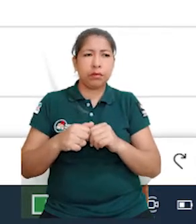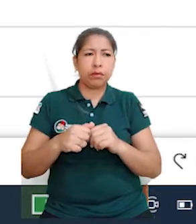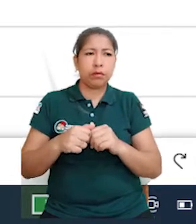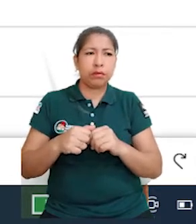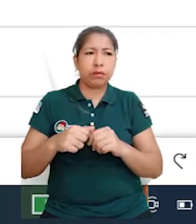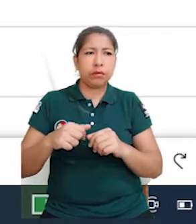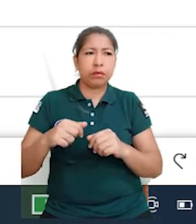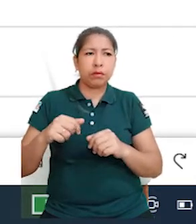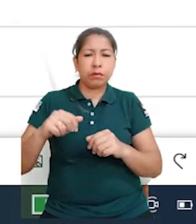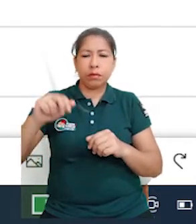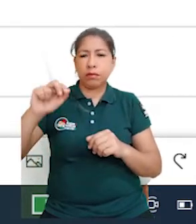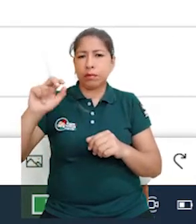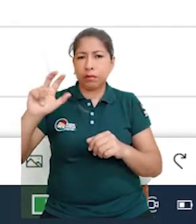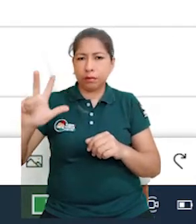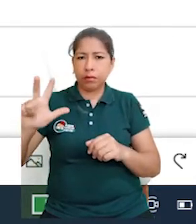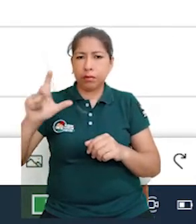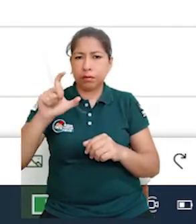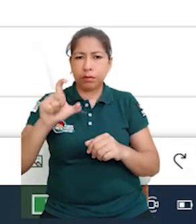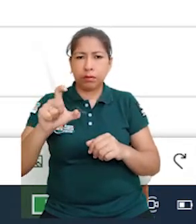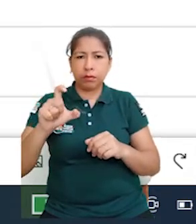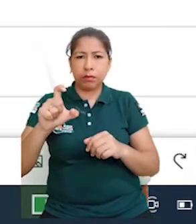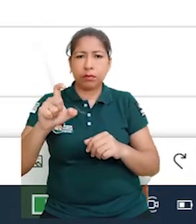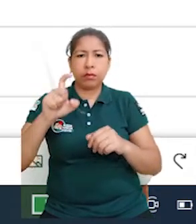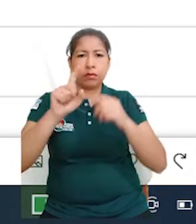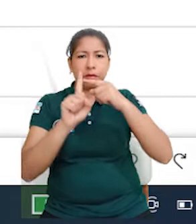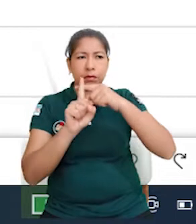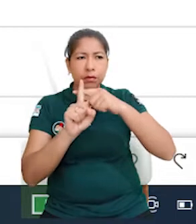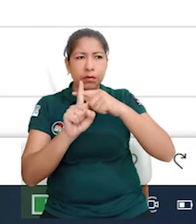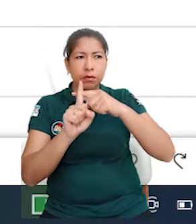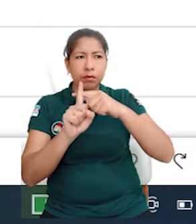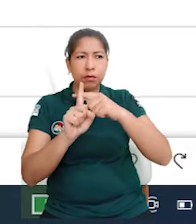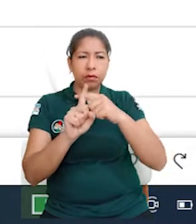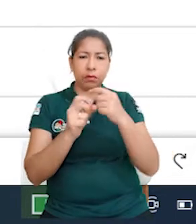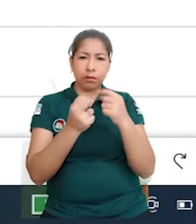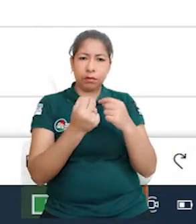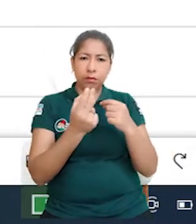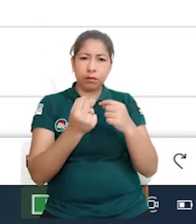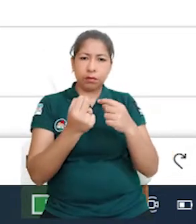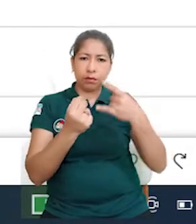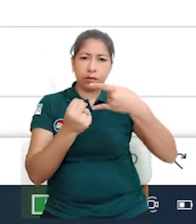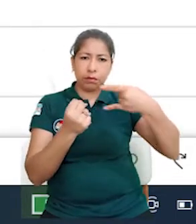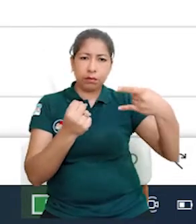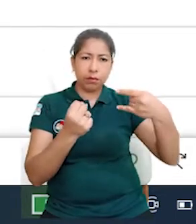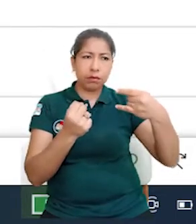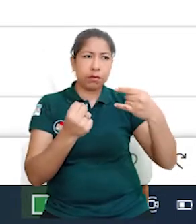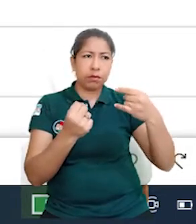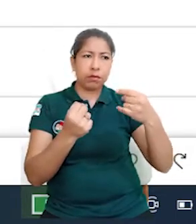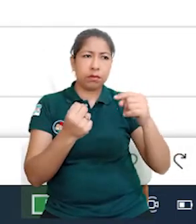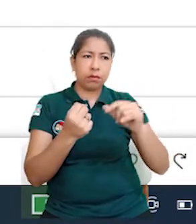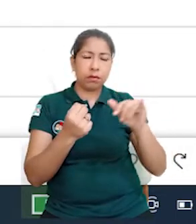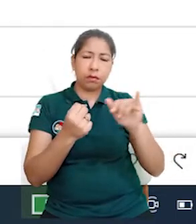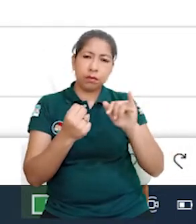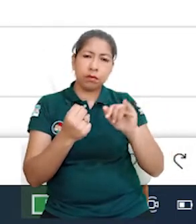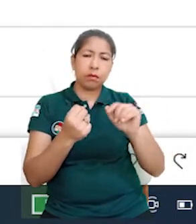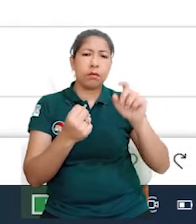3x más 12. En el segundo miembro tenemos 2x dividido